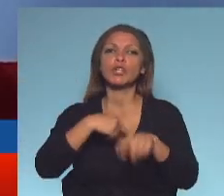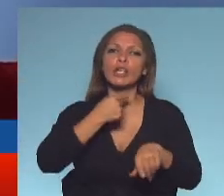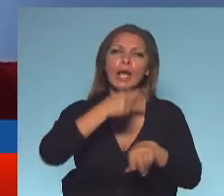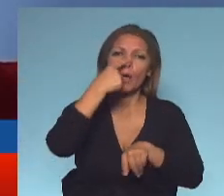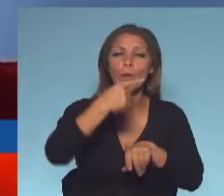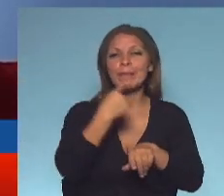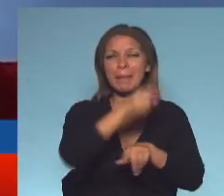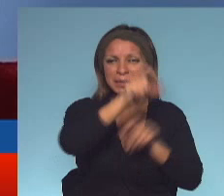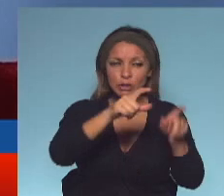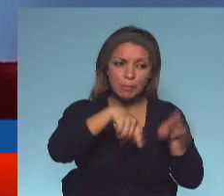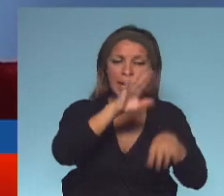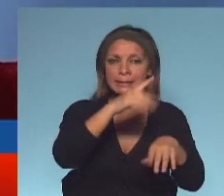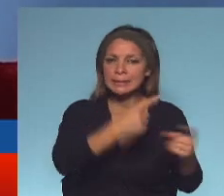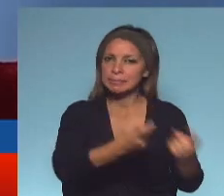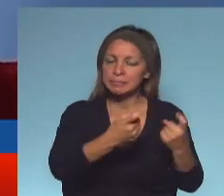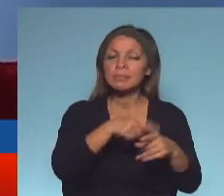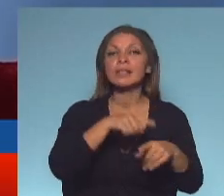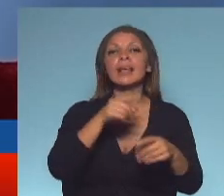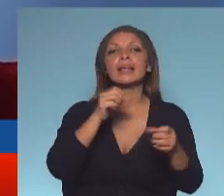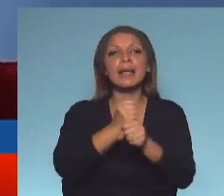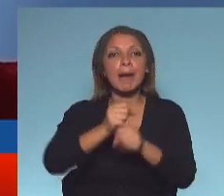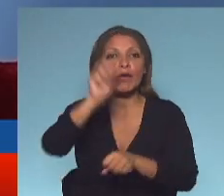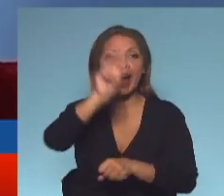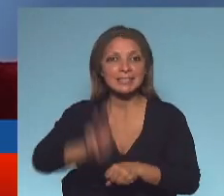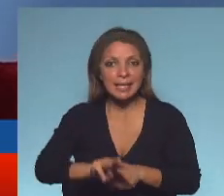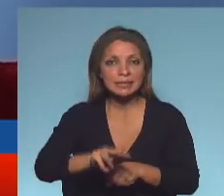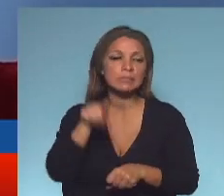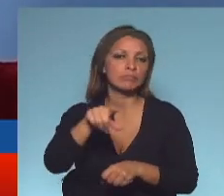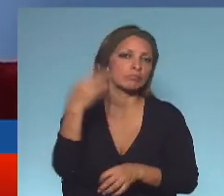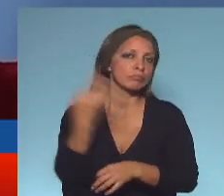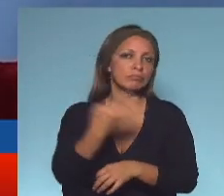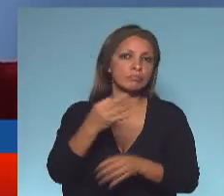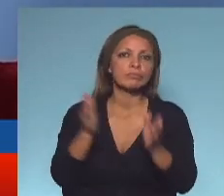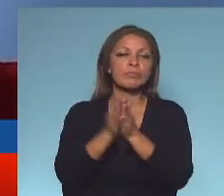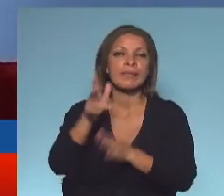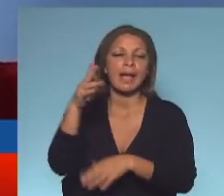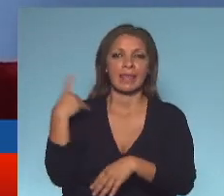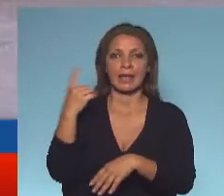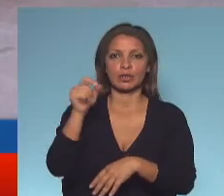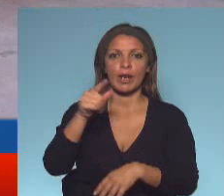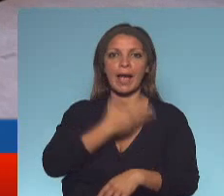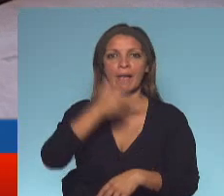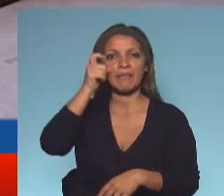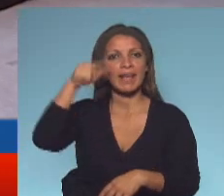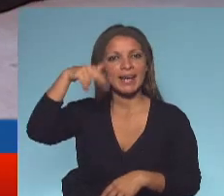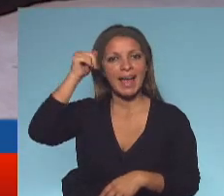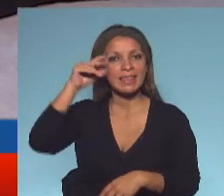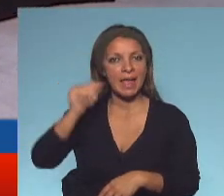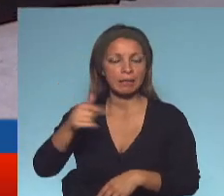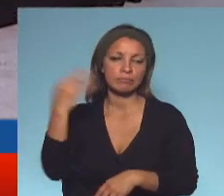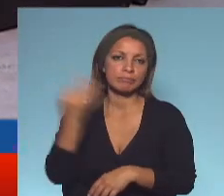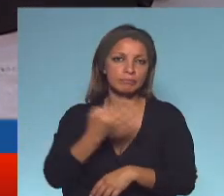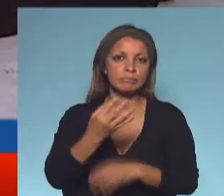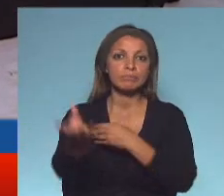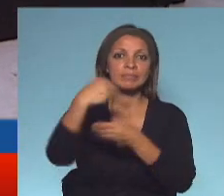al trabajo que viene desarrollando la ANSES con la directora ejecutiva Fernanda Raberta incluyendo